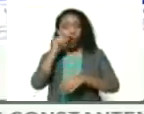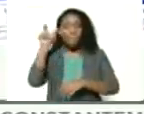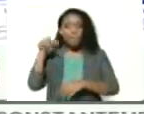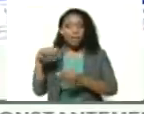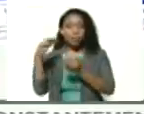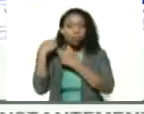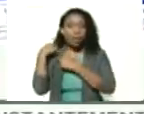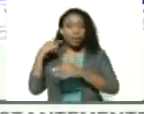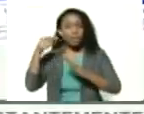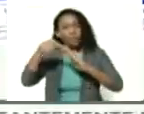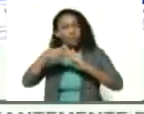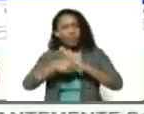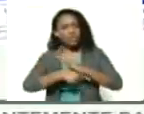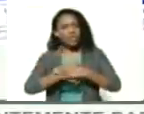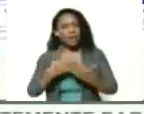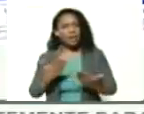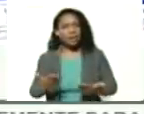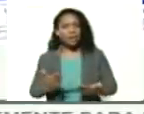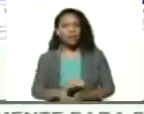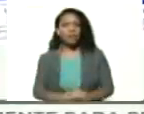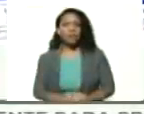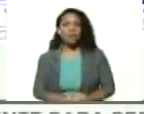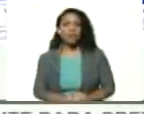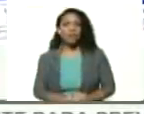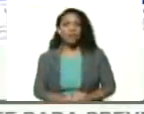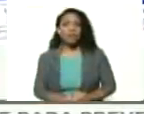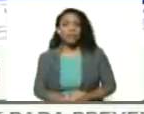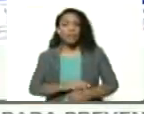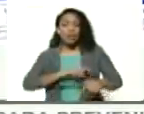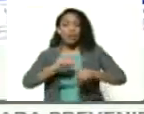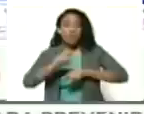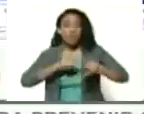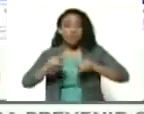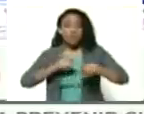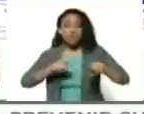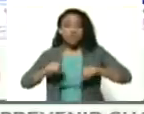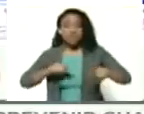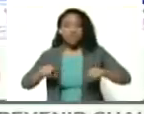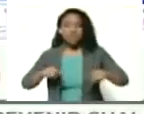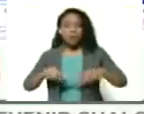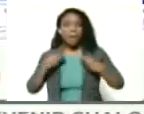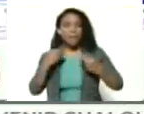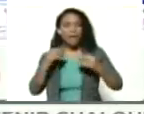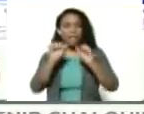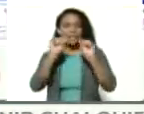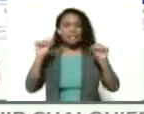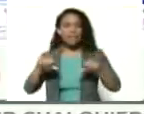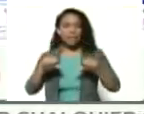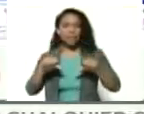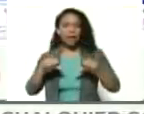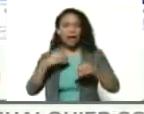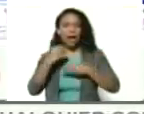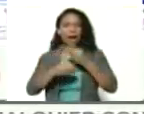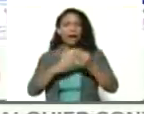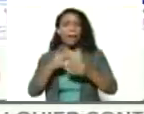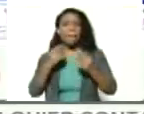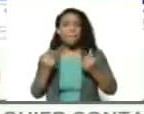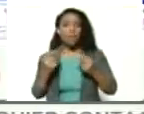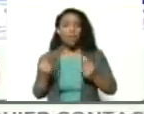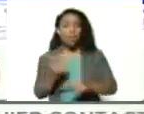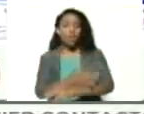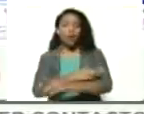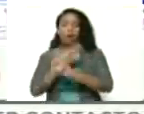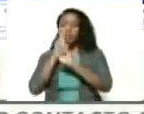para profundizar en la coordinación para que el sistema COVAX lo más pronto posible le